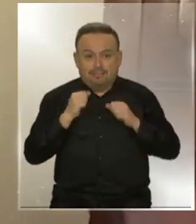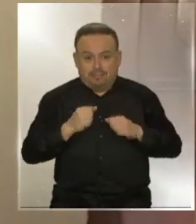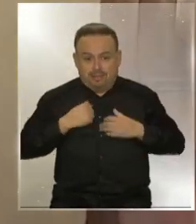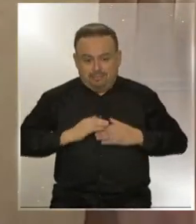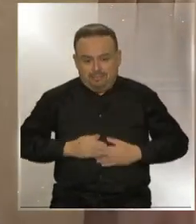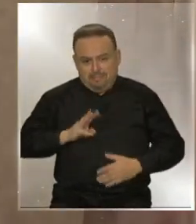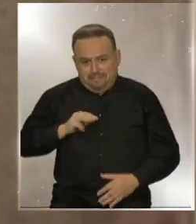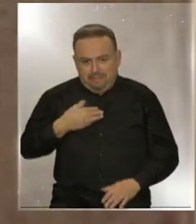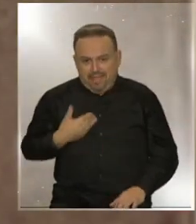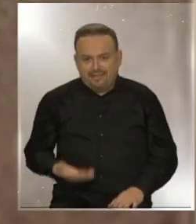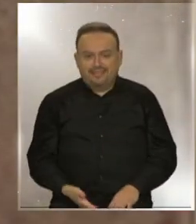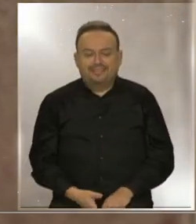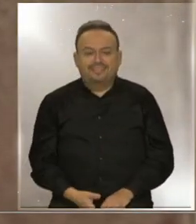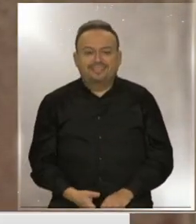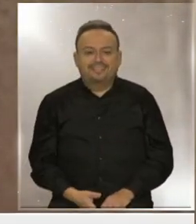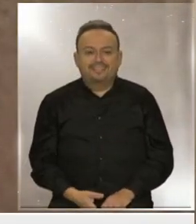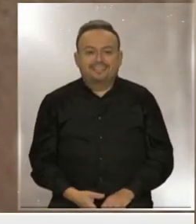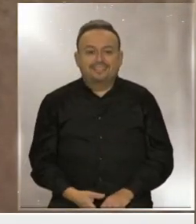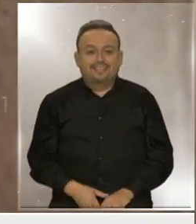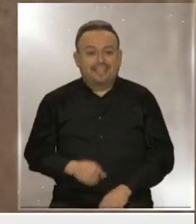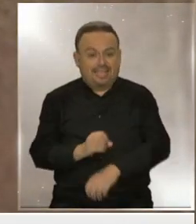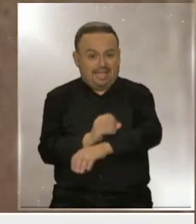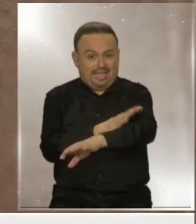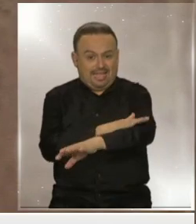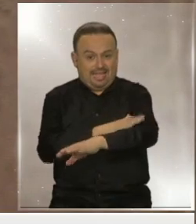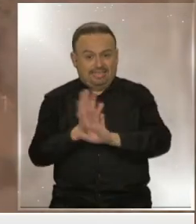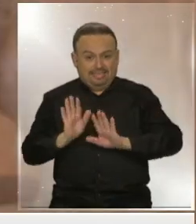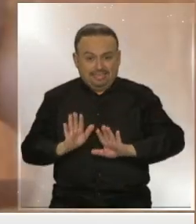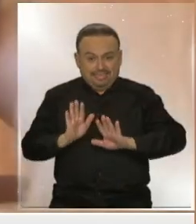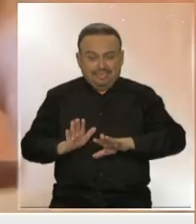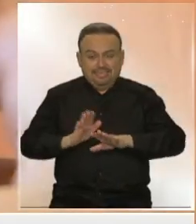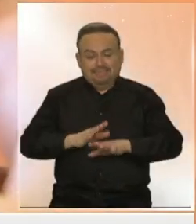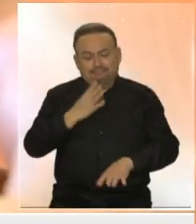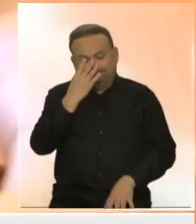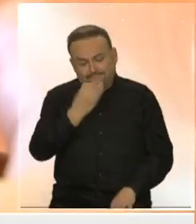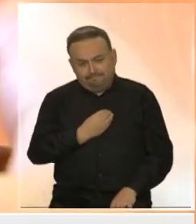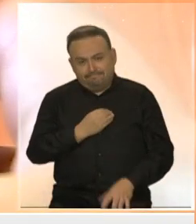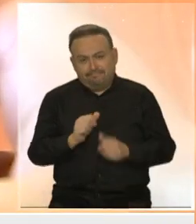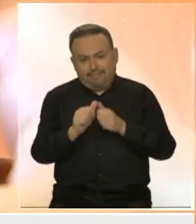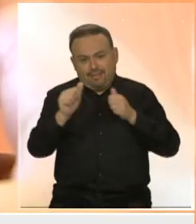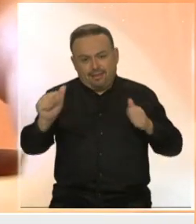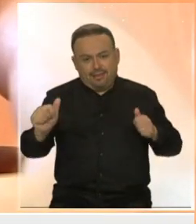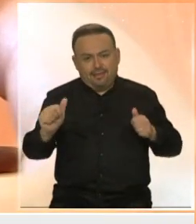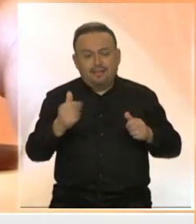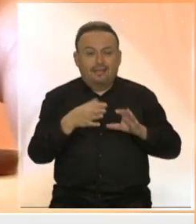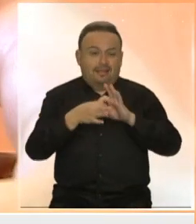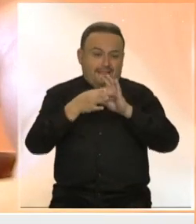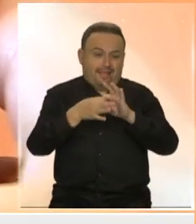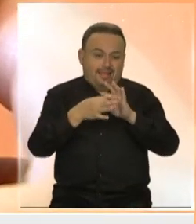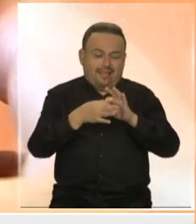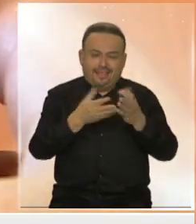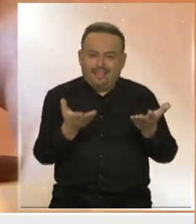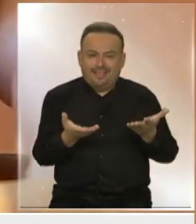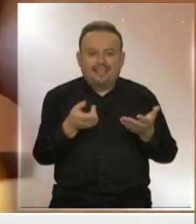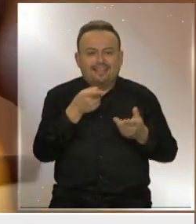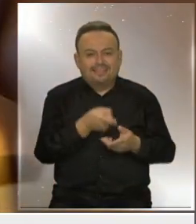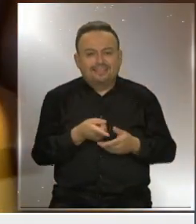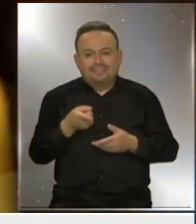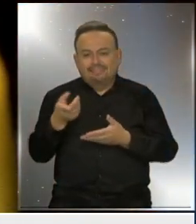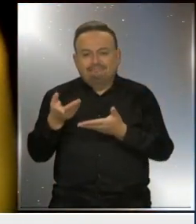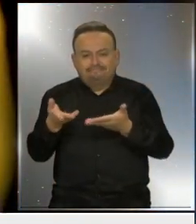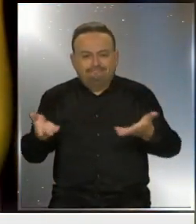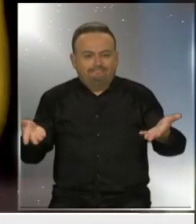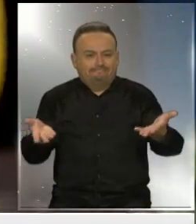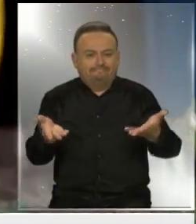ser mamá. La emoción de la espera, la tristeza por la distancia y el agradecimiento hacia quienes